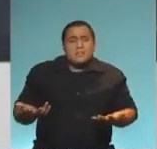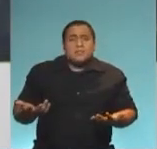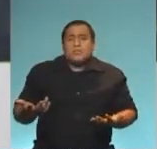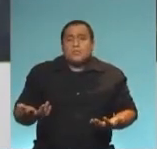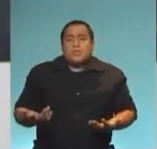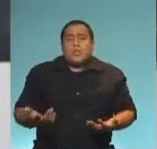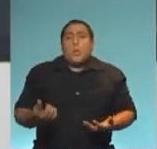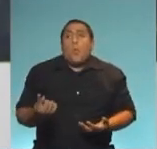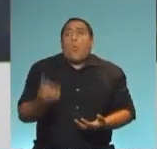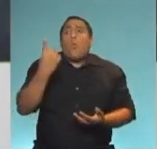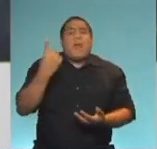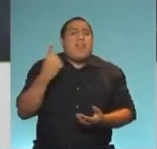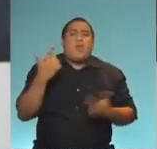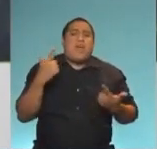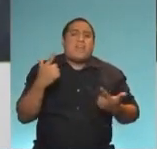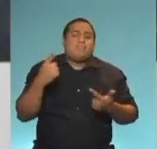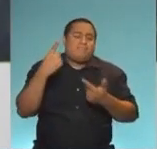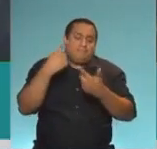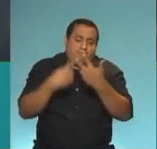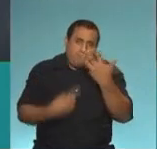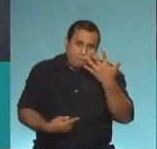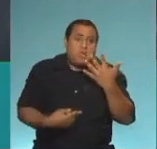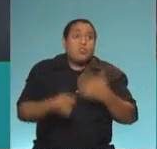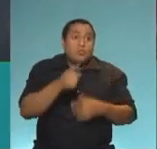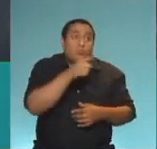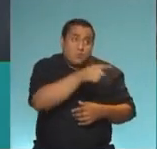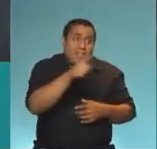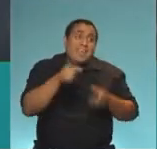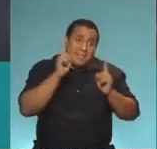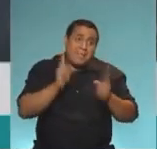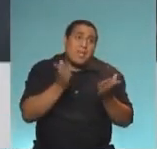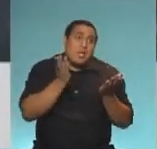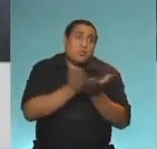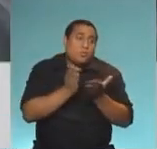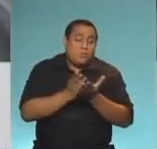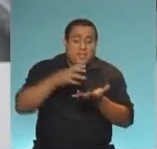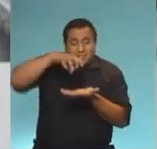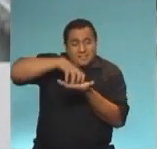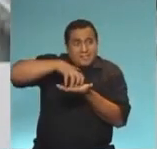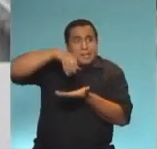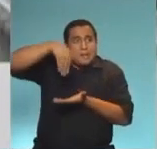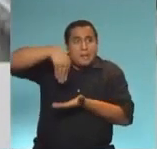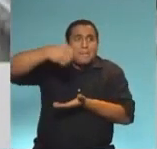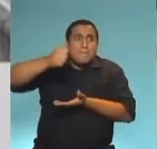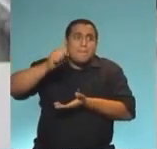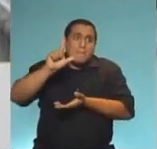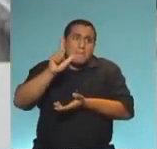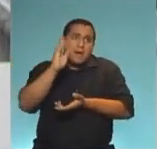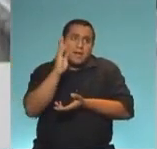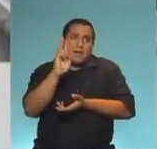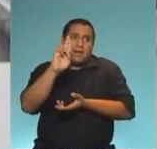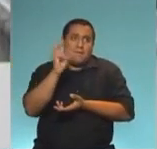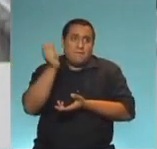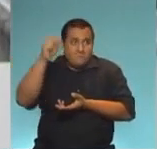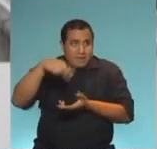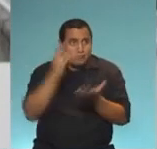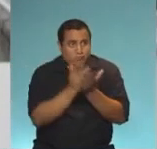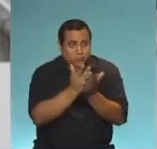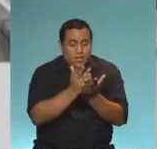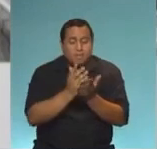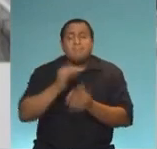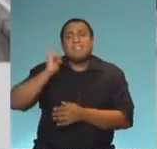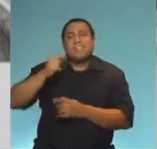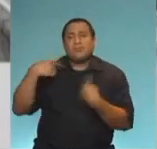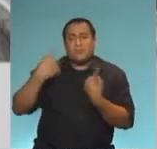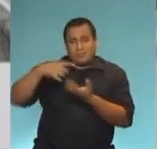única mutación. Y eso también es algo que ustedes están estudiando en general desde Malbrán, ¿no? Sí, nosotros desde Malbrán